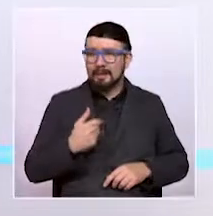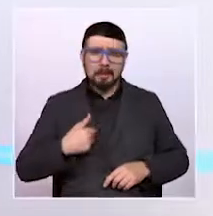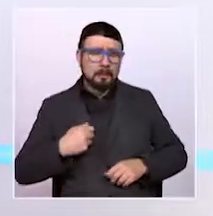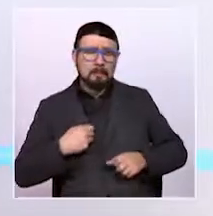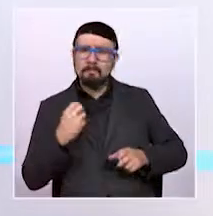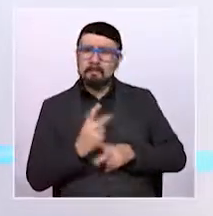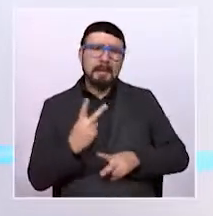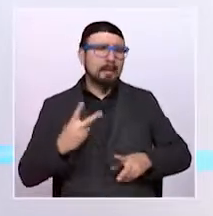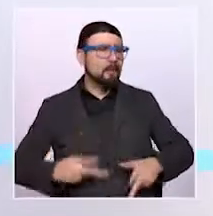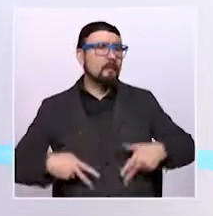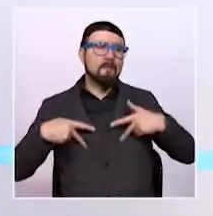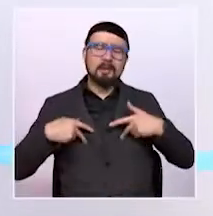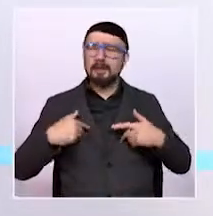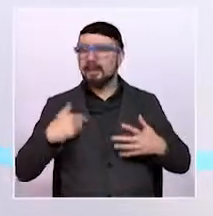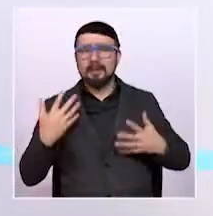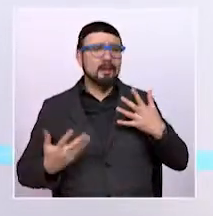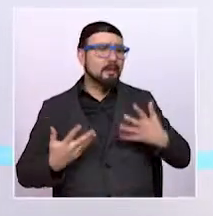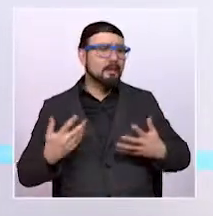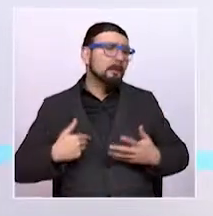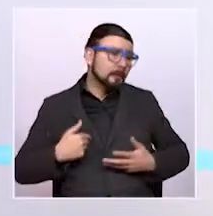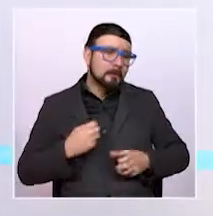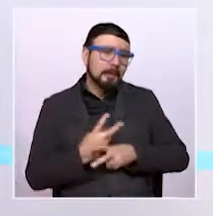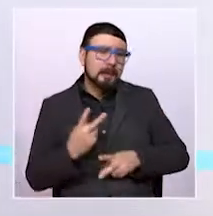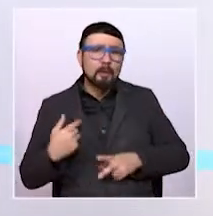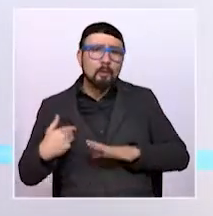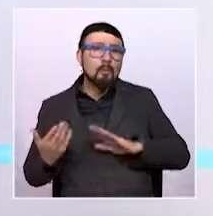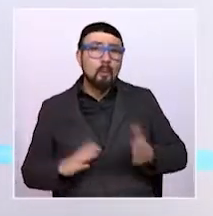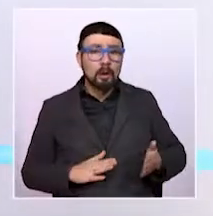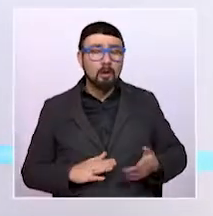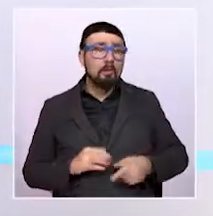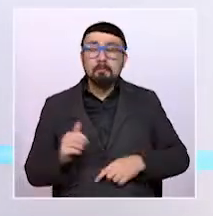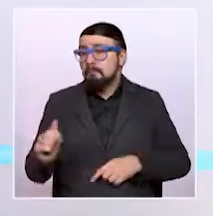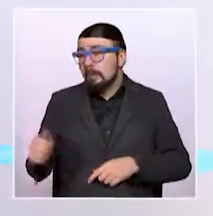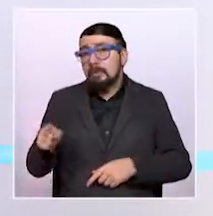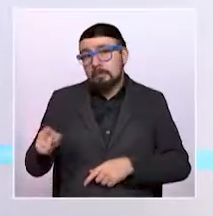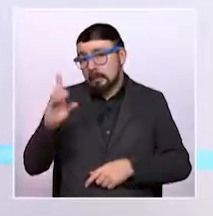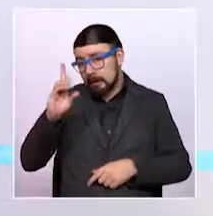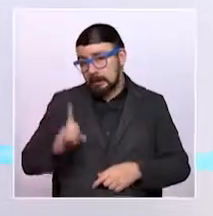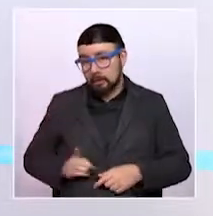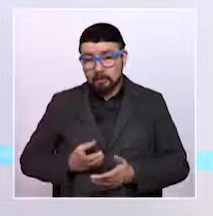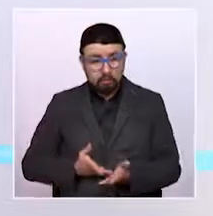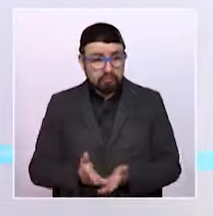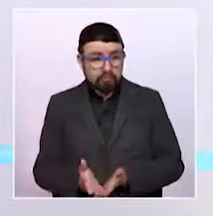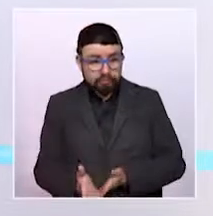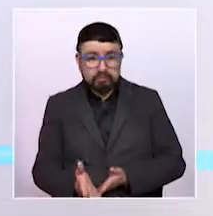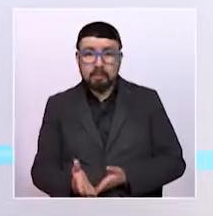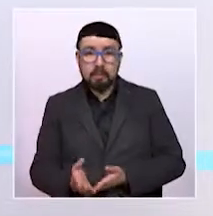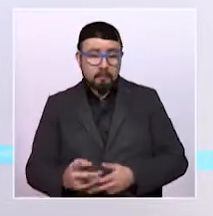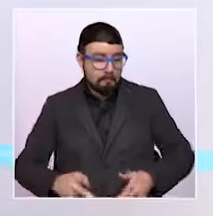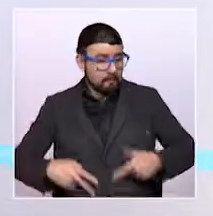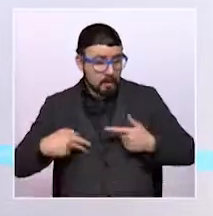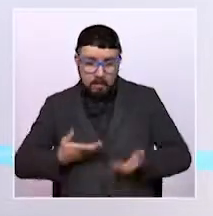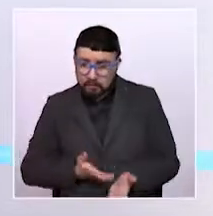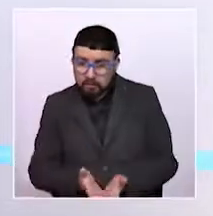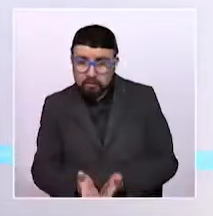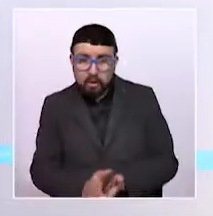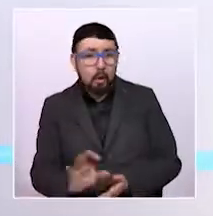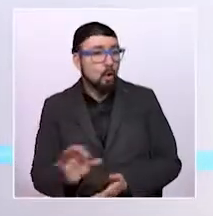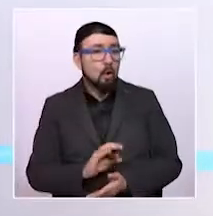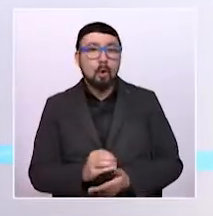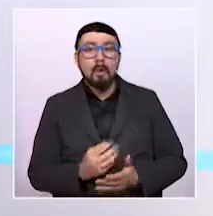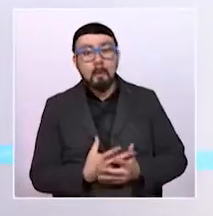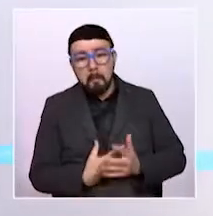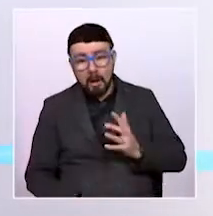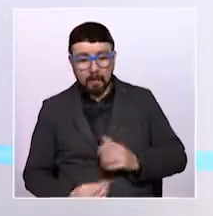millones y millones de causas de compromiso de la vida de la mujer y algo en lo que nosotros hemos estado peleando mucho es ese momento en que cuando lo vamos a